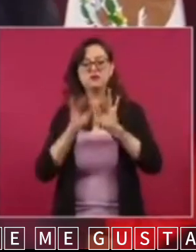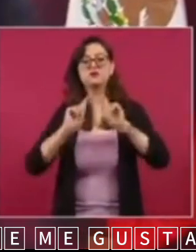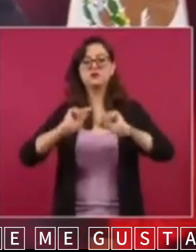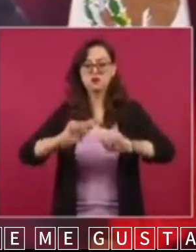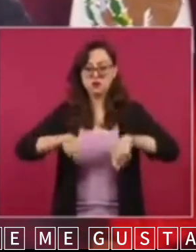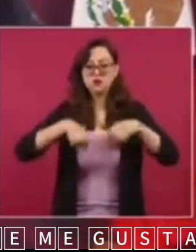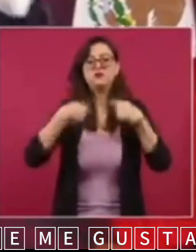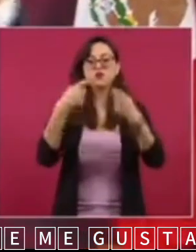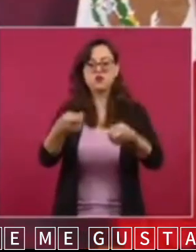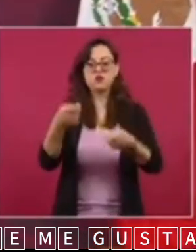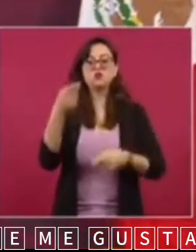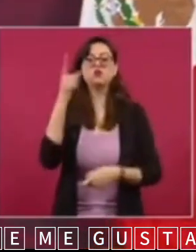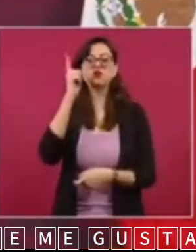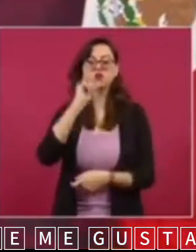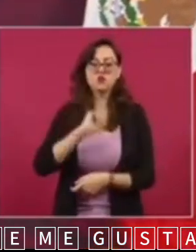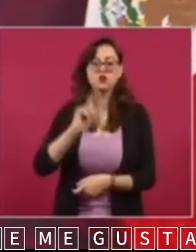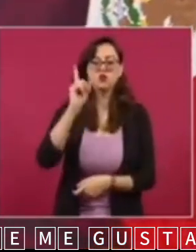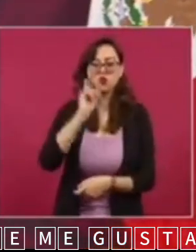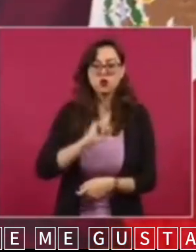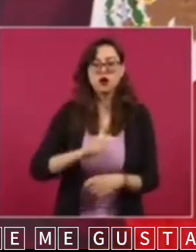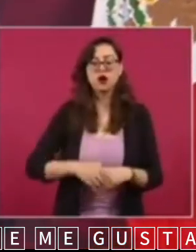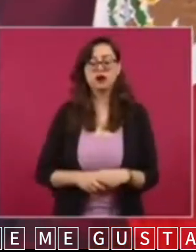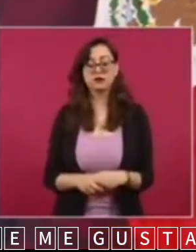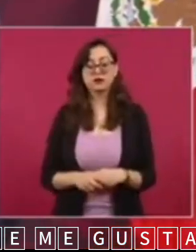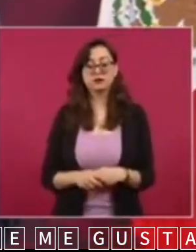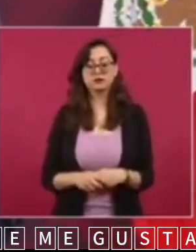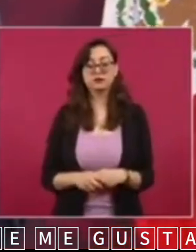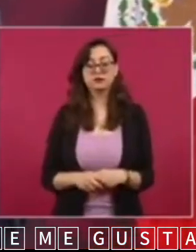Arriba hay secretarias